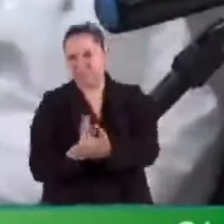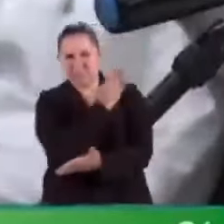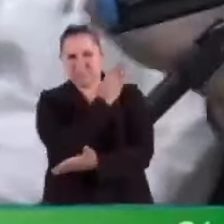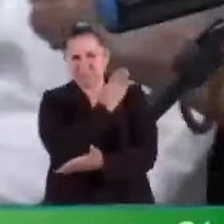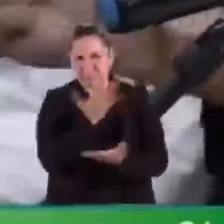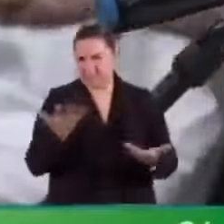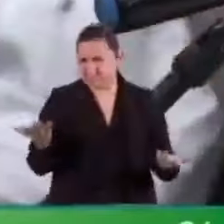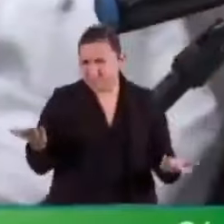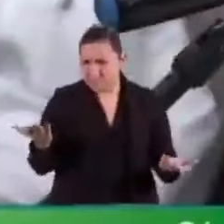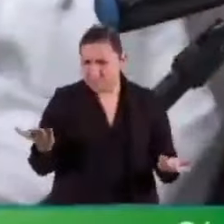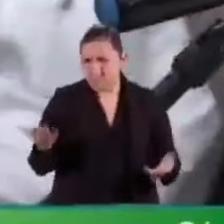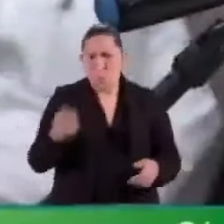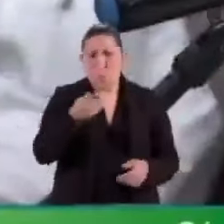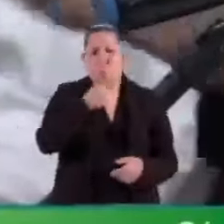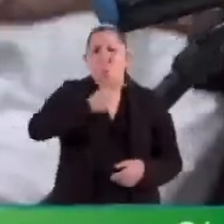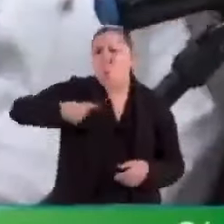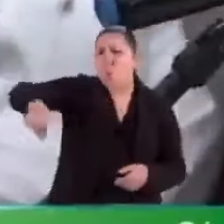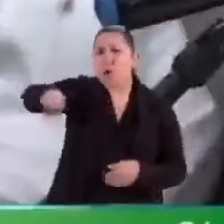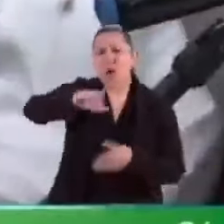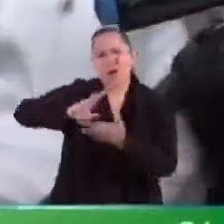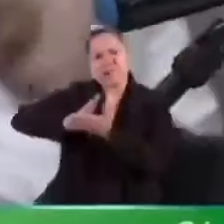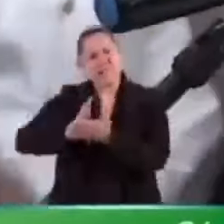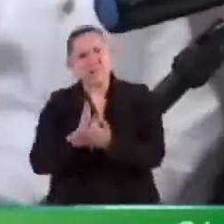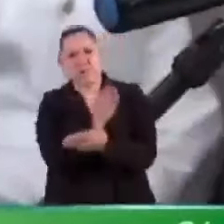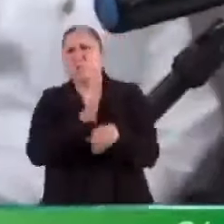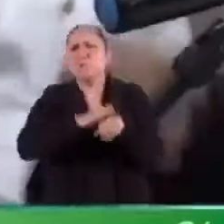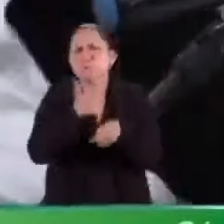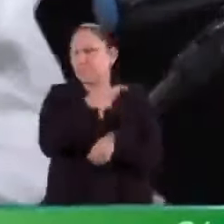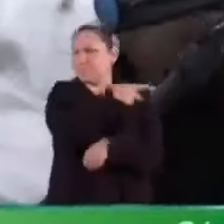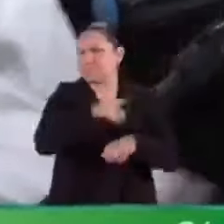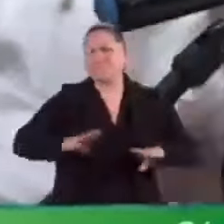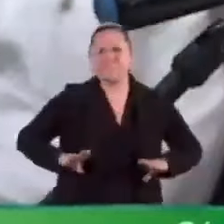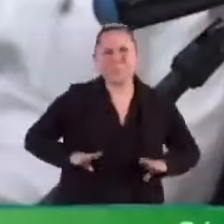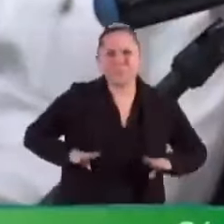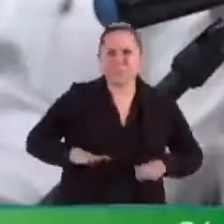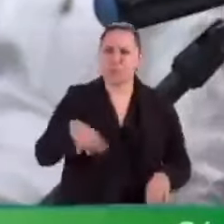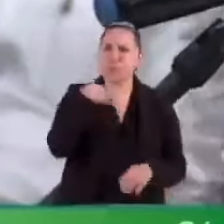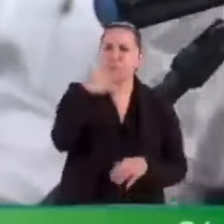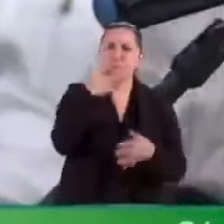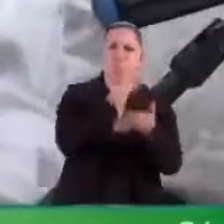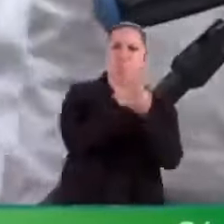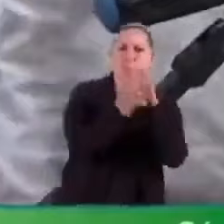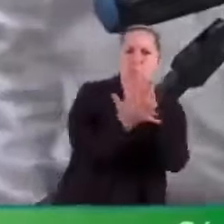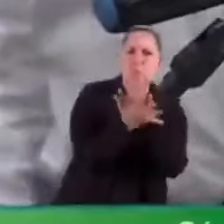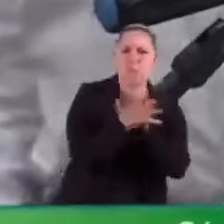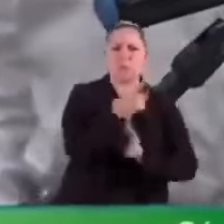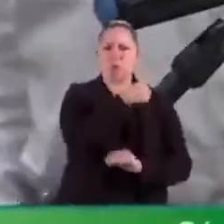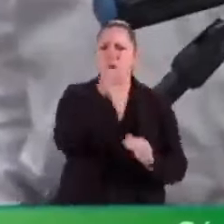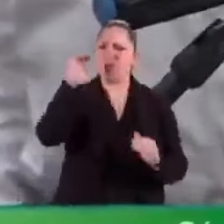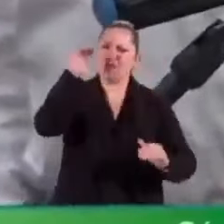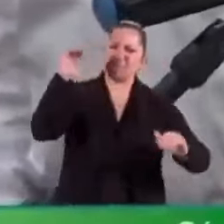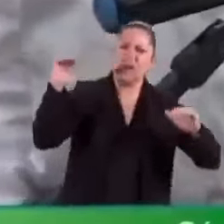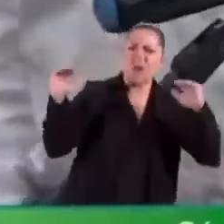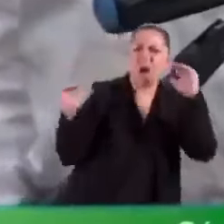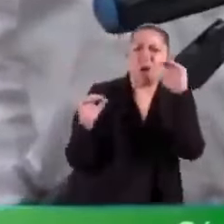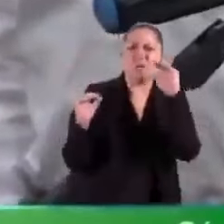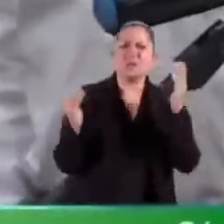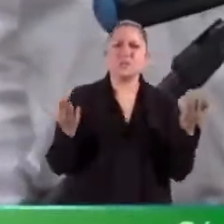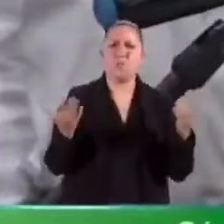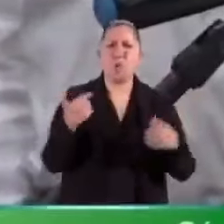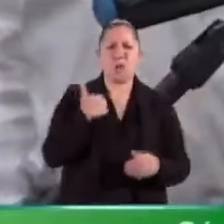la corrupción, clasismo y racismo que durante décadas trataron a